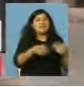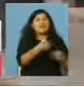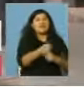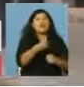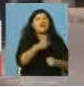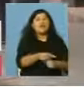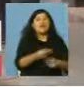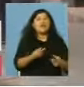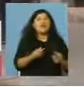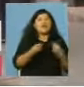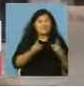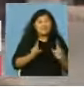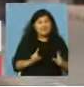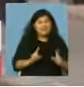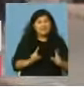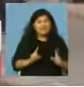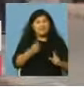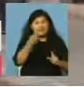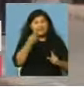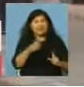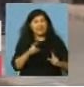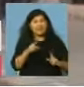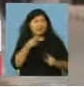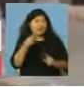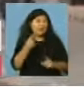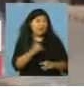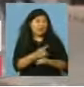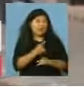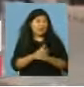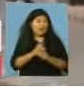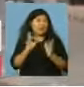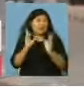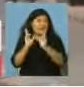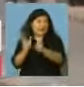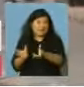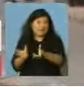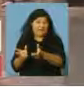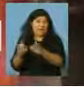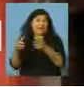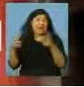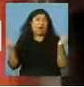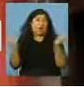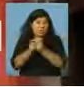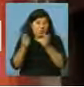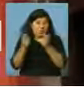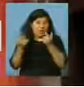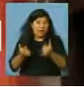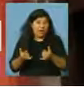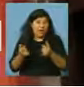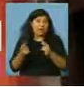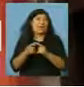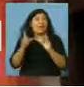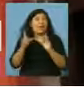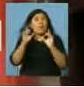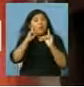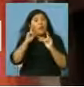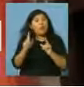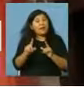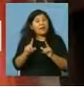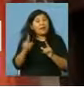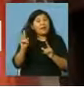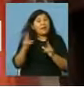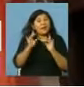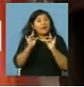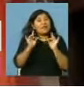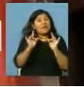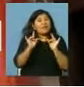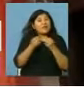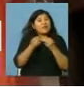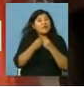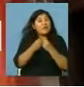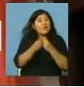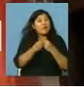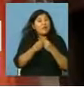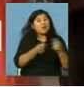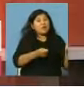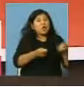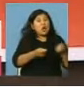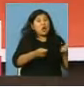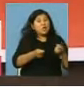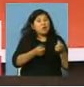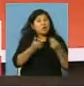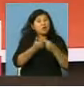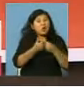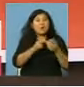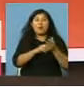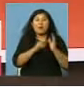Planteándole la situación que siempre le planteamos, es muy difícil cómo está la situación del sector comercial y